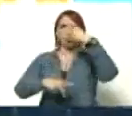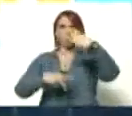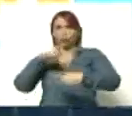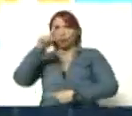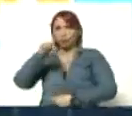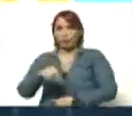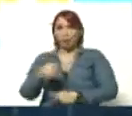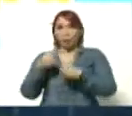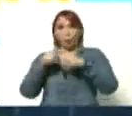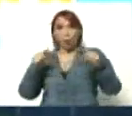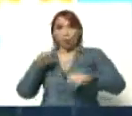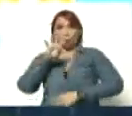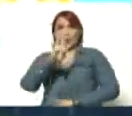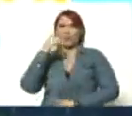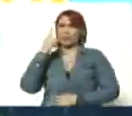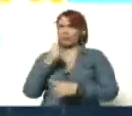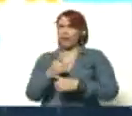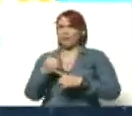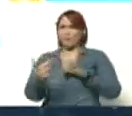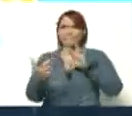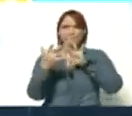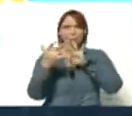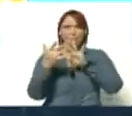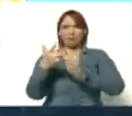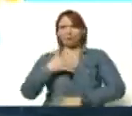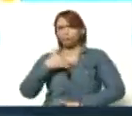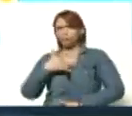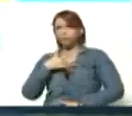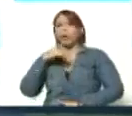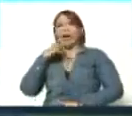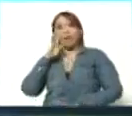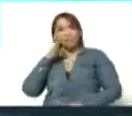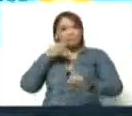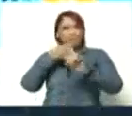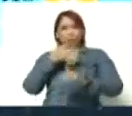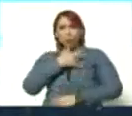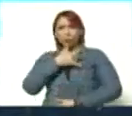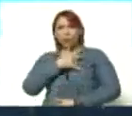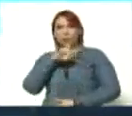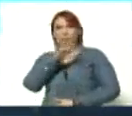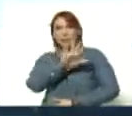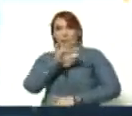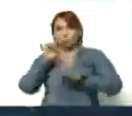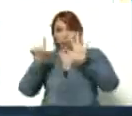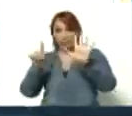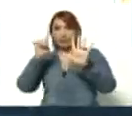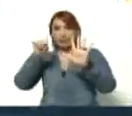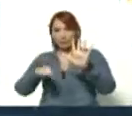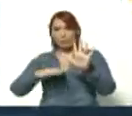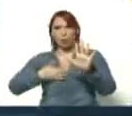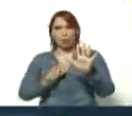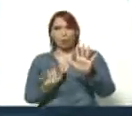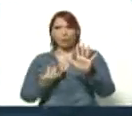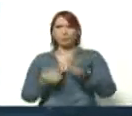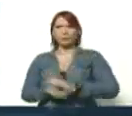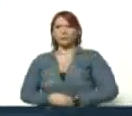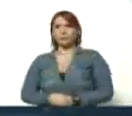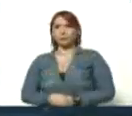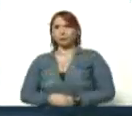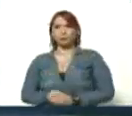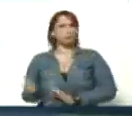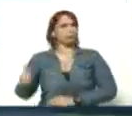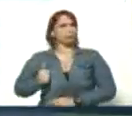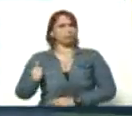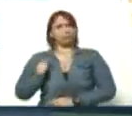otras cuatro también deben ser vinculadas a esta carrera. Luego tenemos la opción 5 y 6 en donde también podremos colocar una carrera de